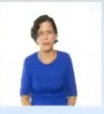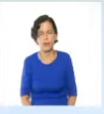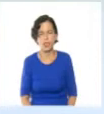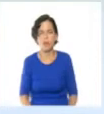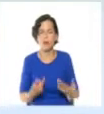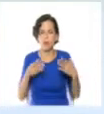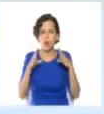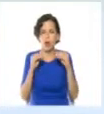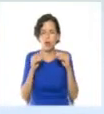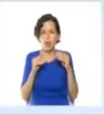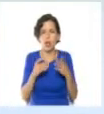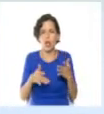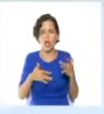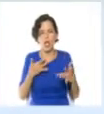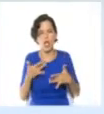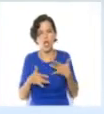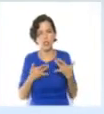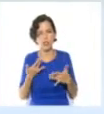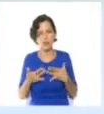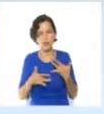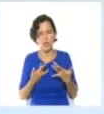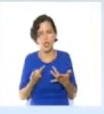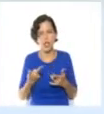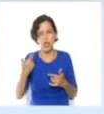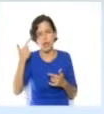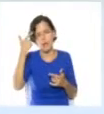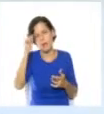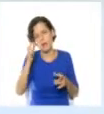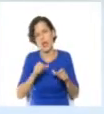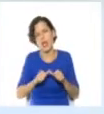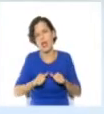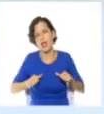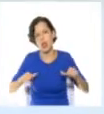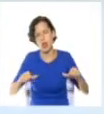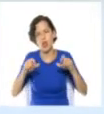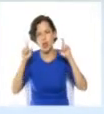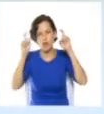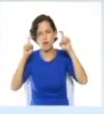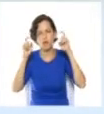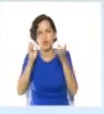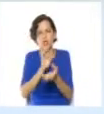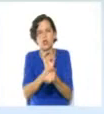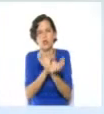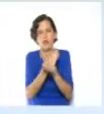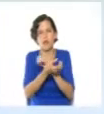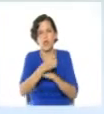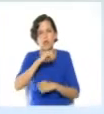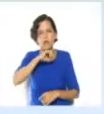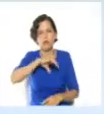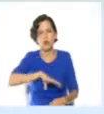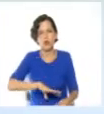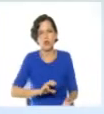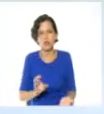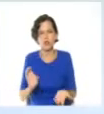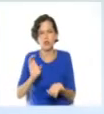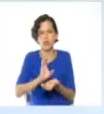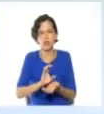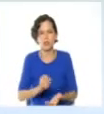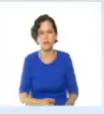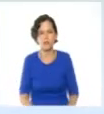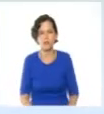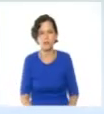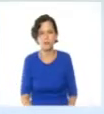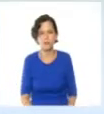Vamos ahora a las actividades para el área de formación de geografía, historia y